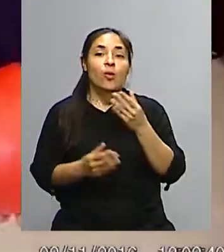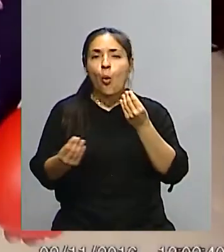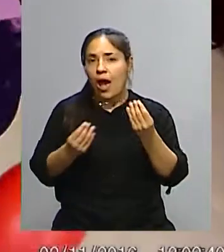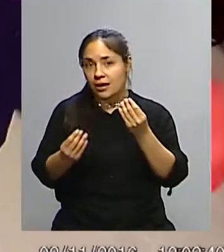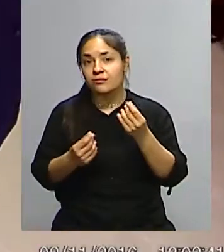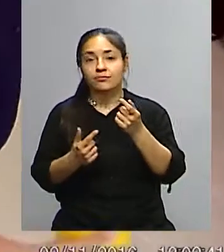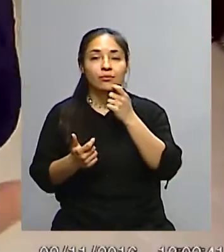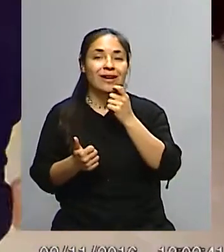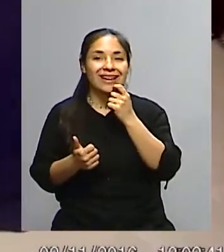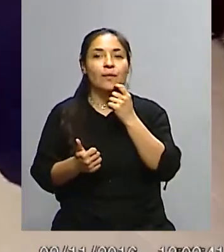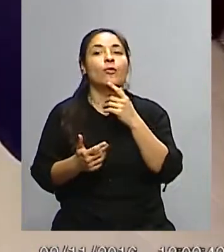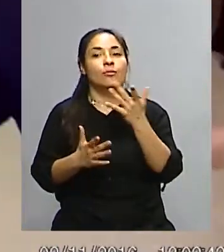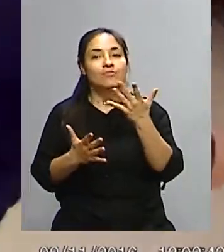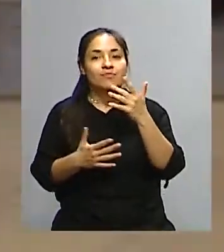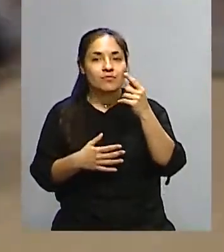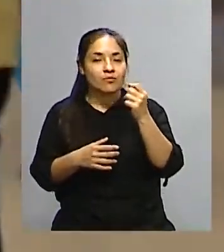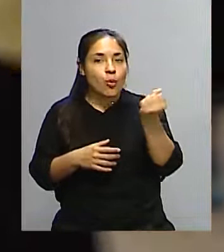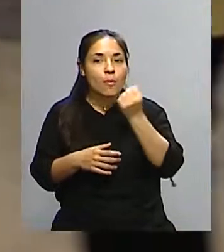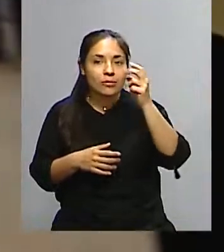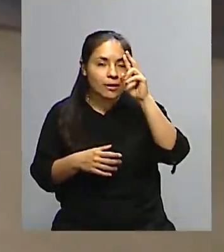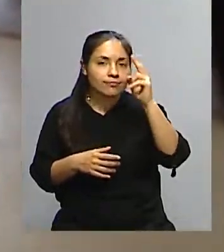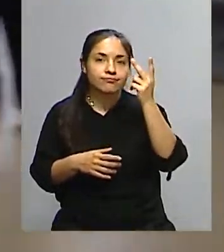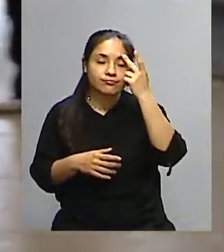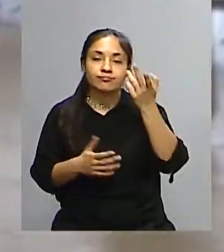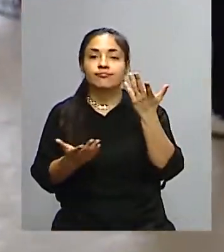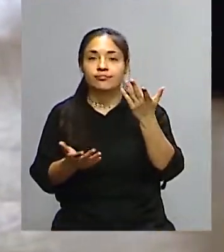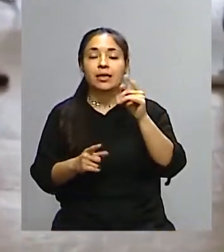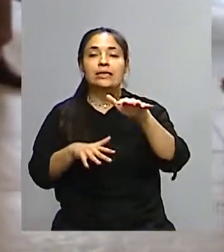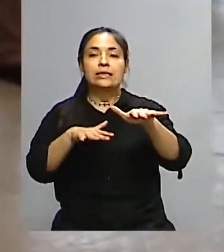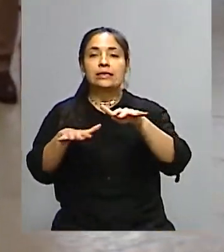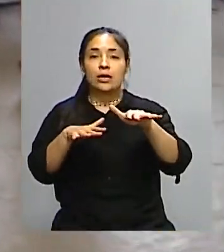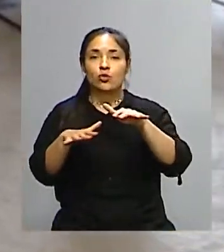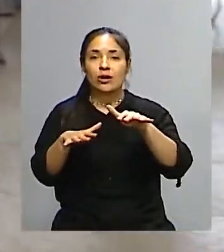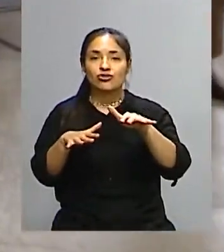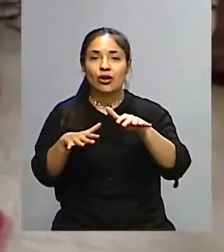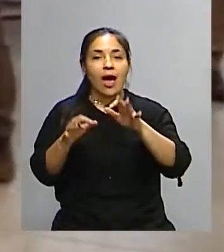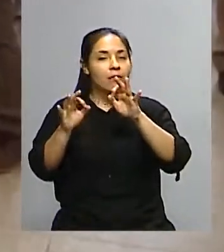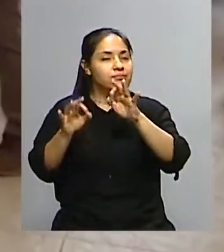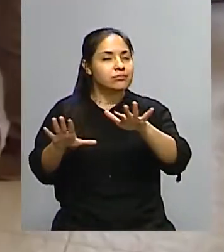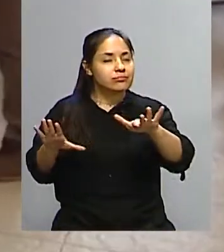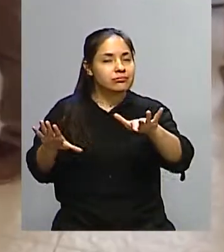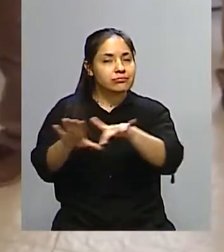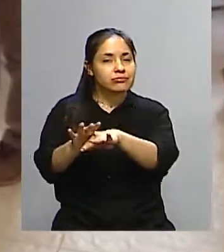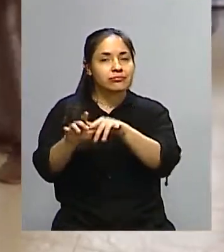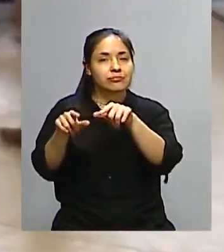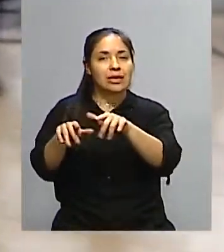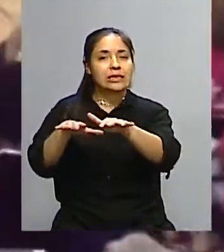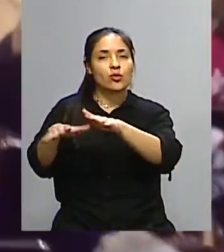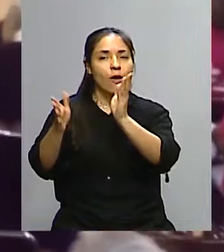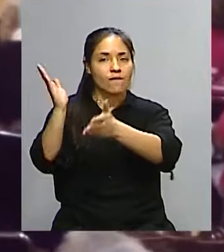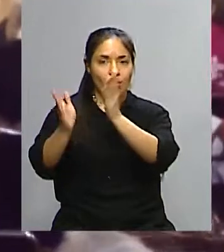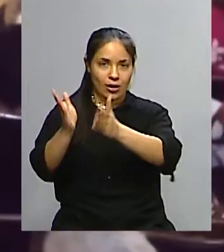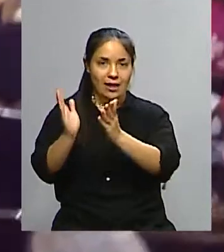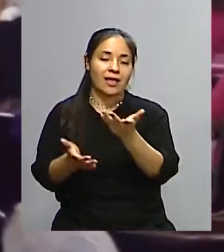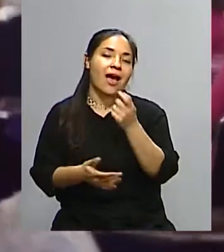así. Tal cual, también hay que verlo de una manera de que por ahí hay situaciones que son mucho más concretas y que uno puede identificar como una situación de violencia. Digo,